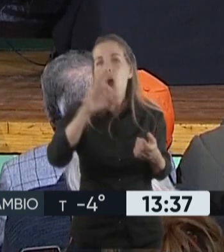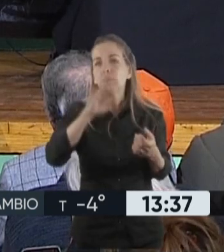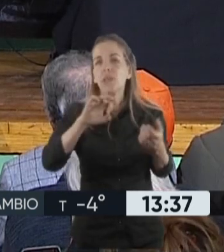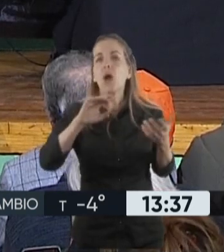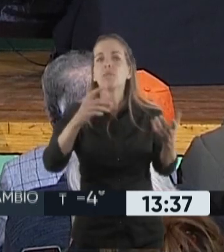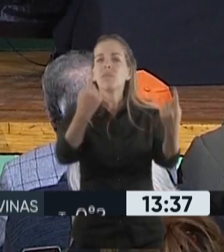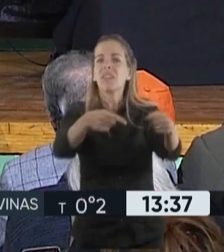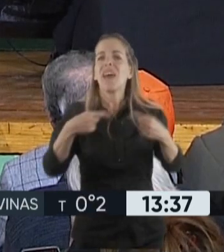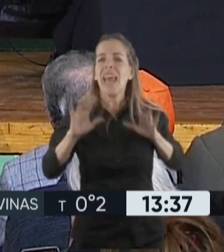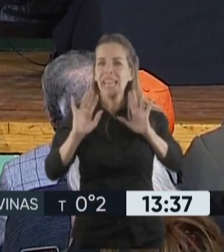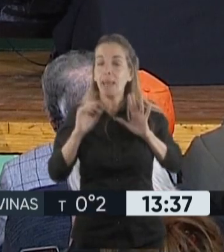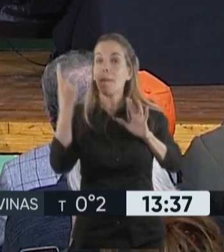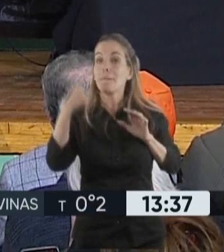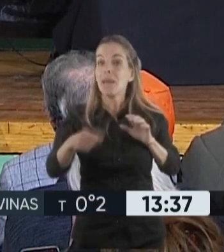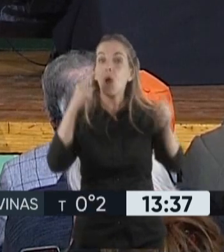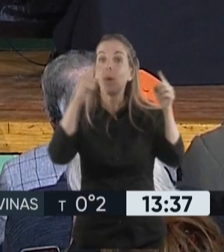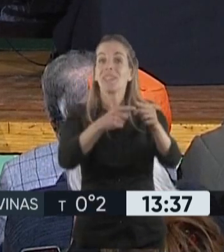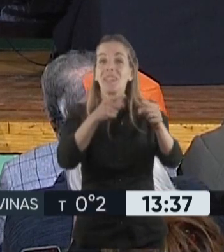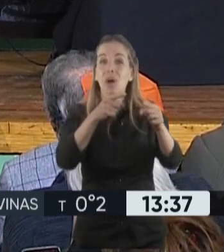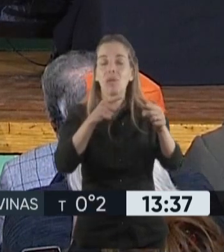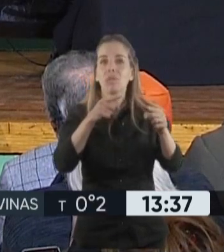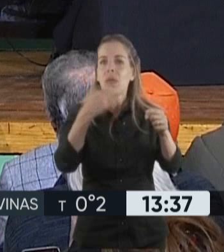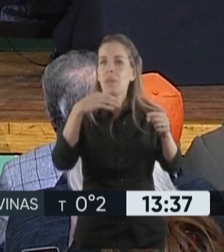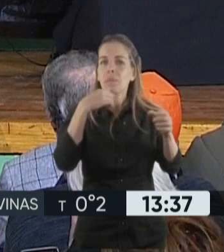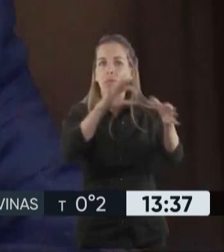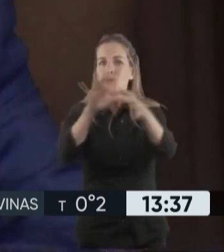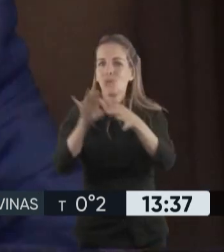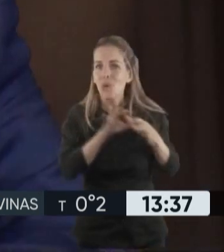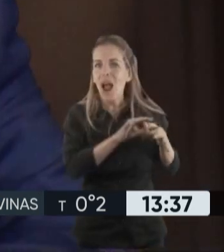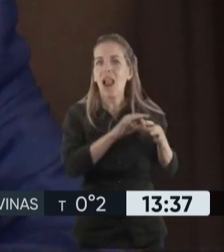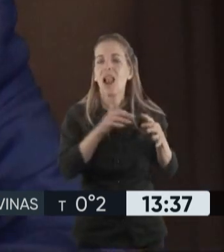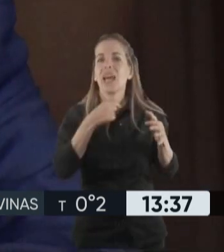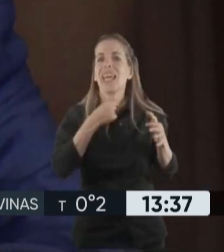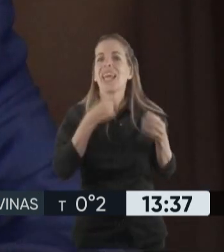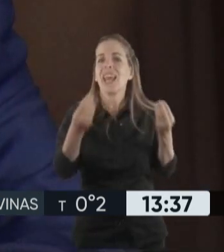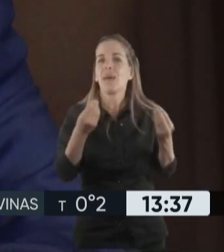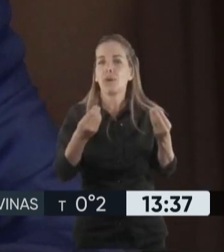En el fondo todos queremos lo mismo. En el fondo todos queremos una